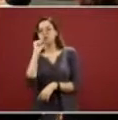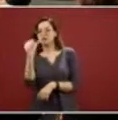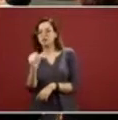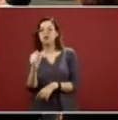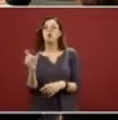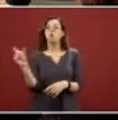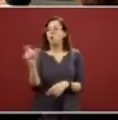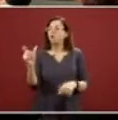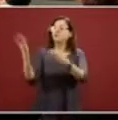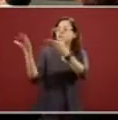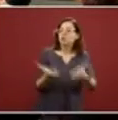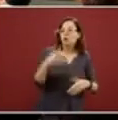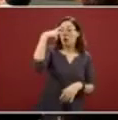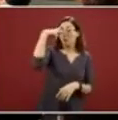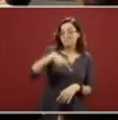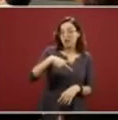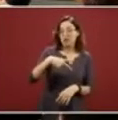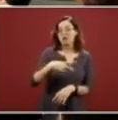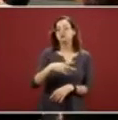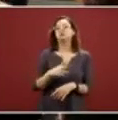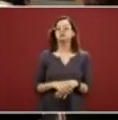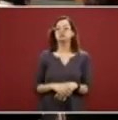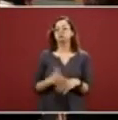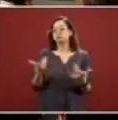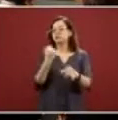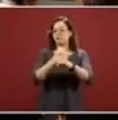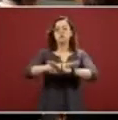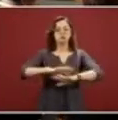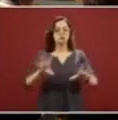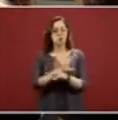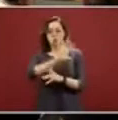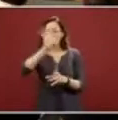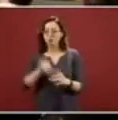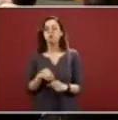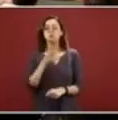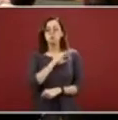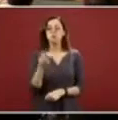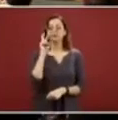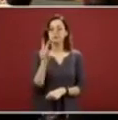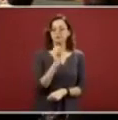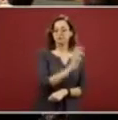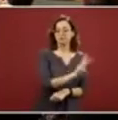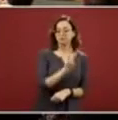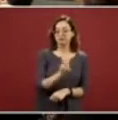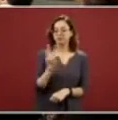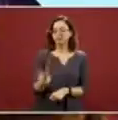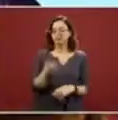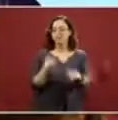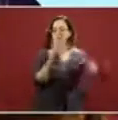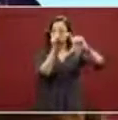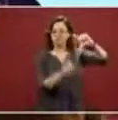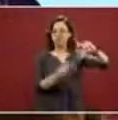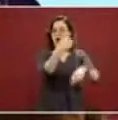llegada a México, si es que es una persona que venía de fuera. Entonces, esa información está completamente descrita en la tabla resumen de casos.